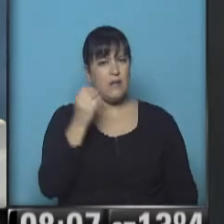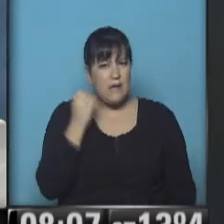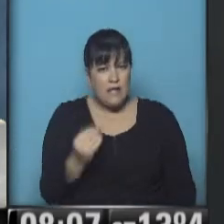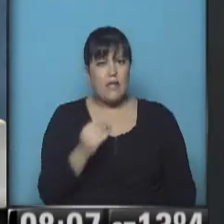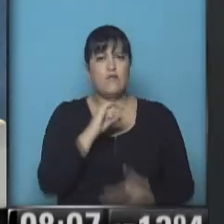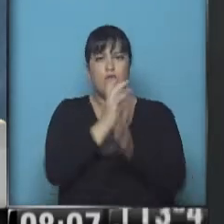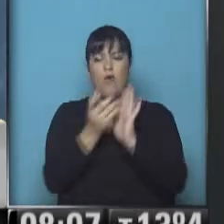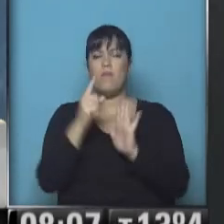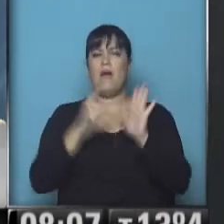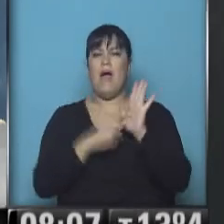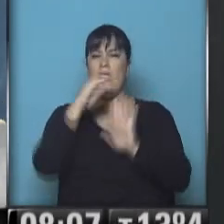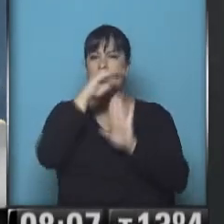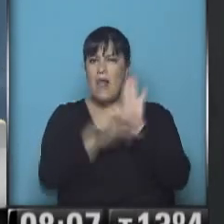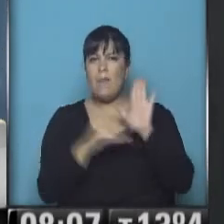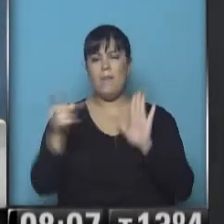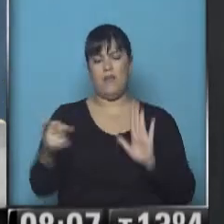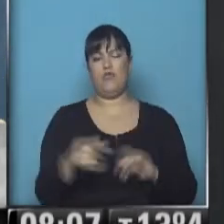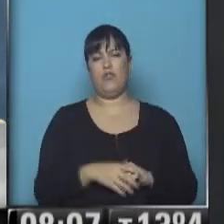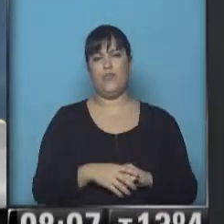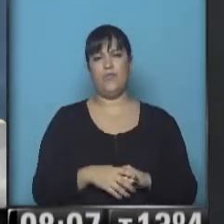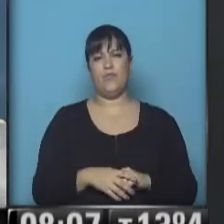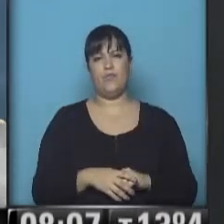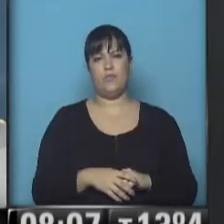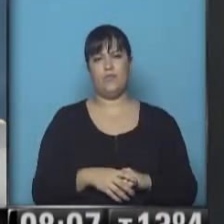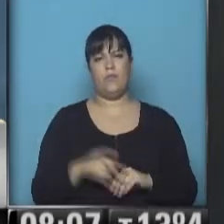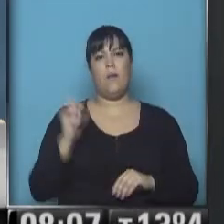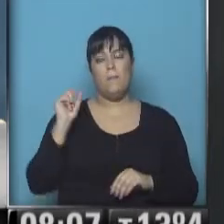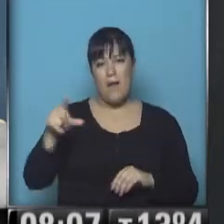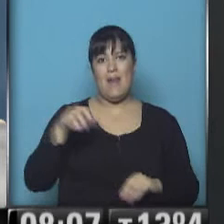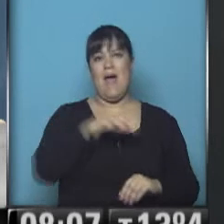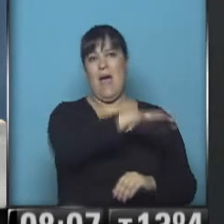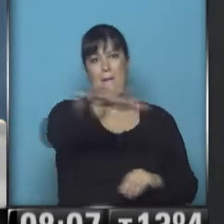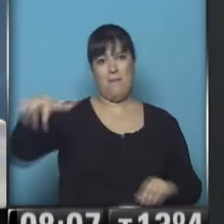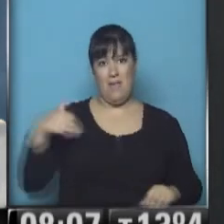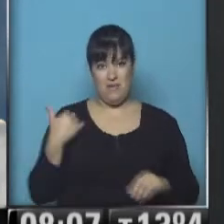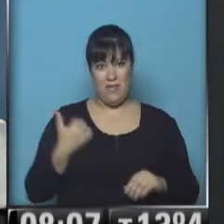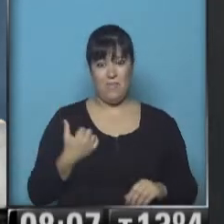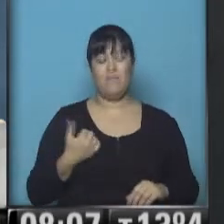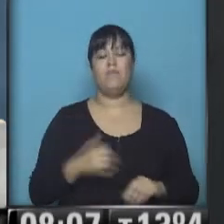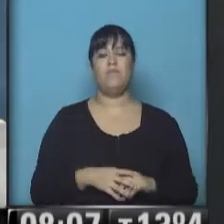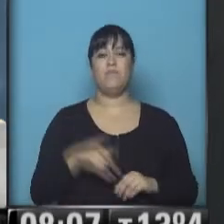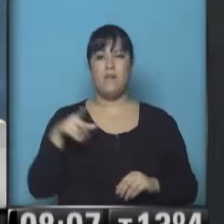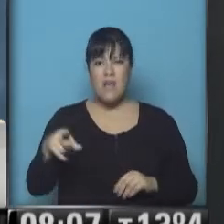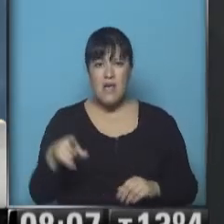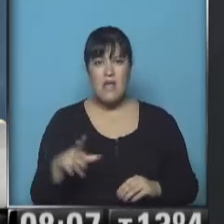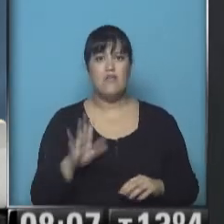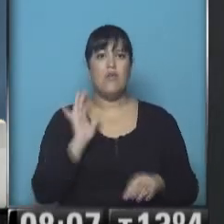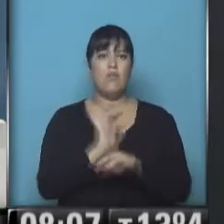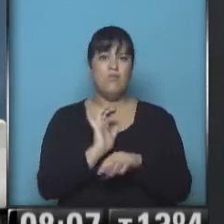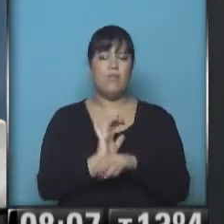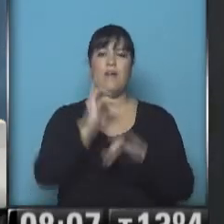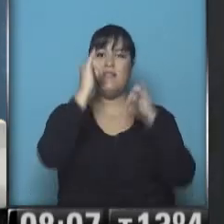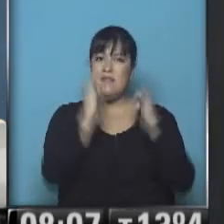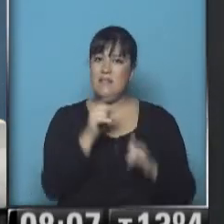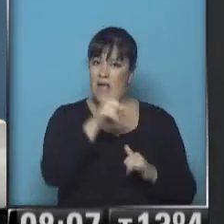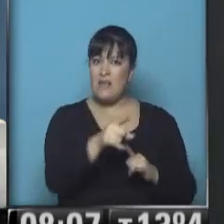marco regulatorio desde el punto de vista de normas para la evaluación de impacto ambiental. Esto significa precisamente tener por